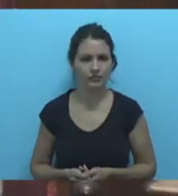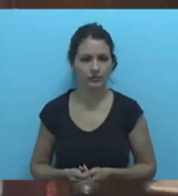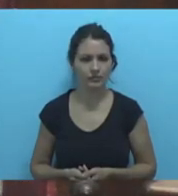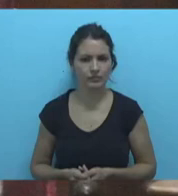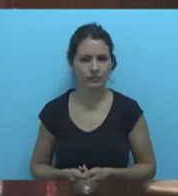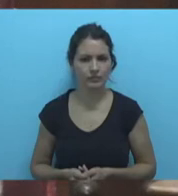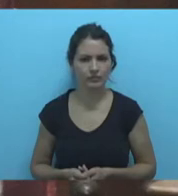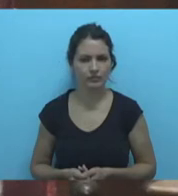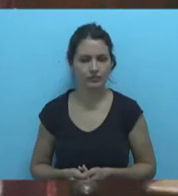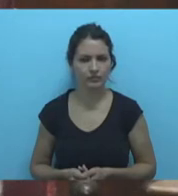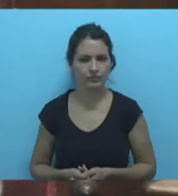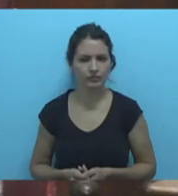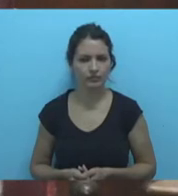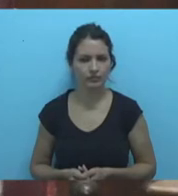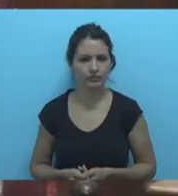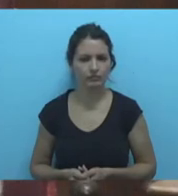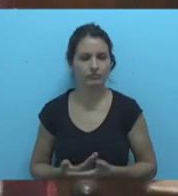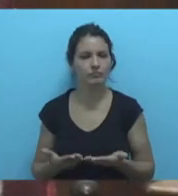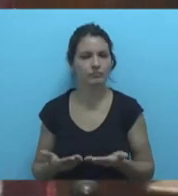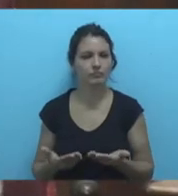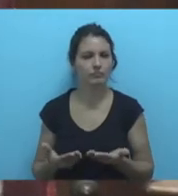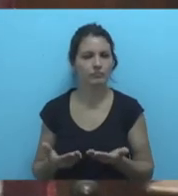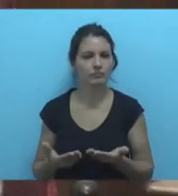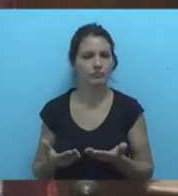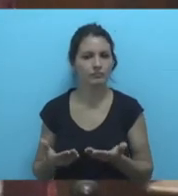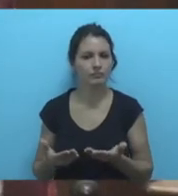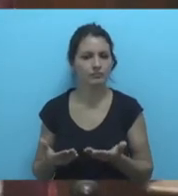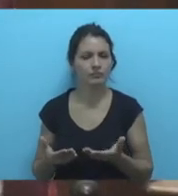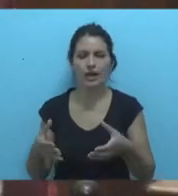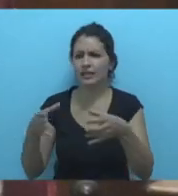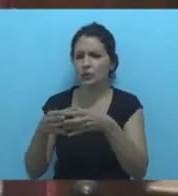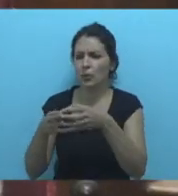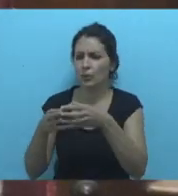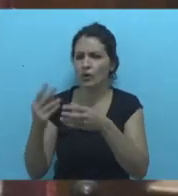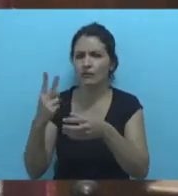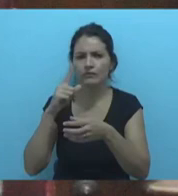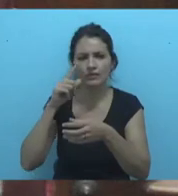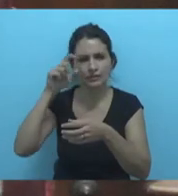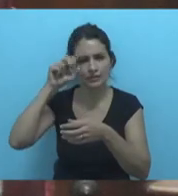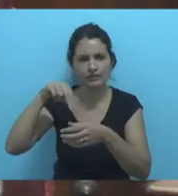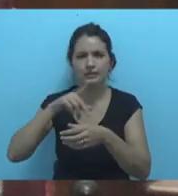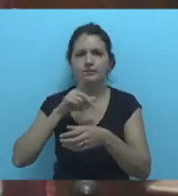creen que el grupo tiene que indispensablemente seguir funcionando, que Vicentín tiene que seguir